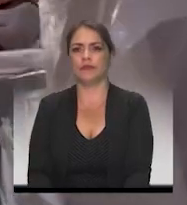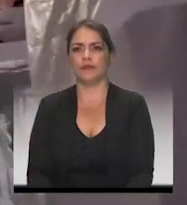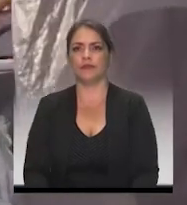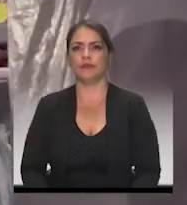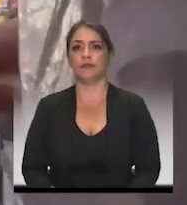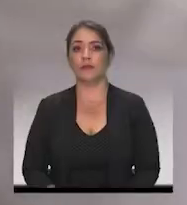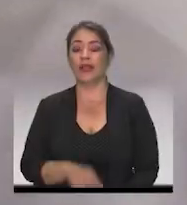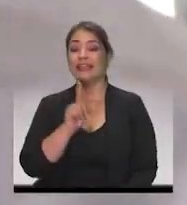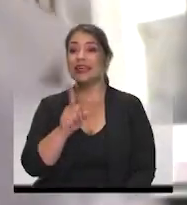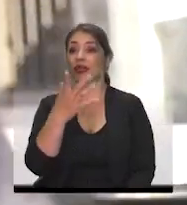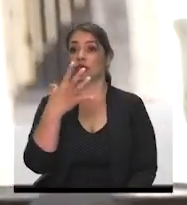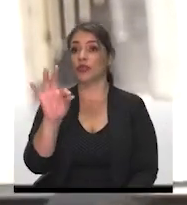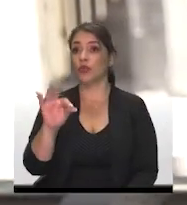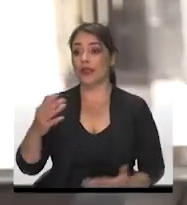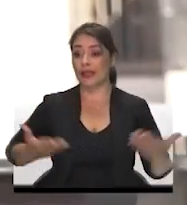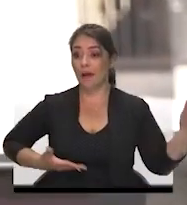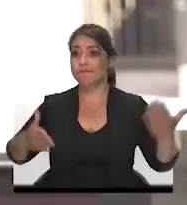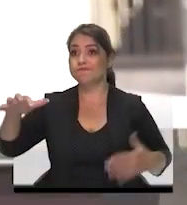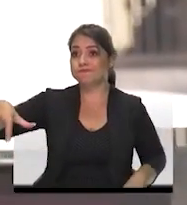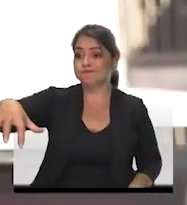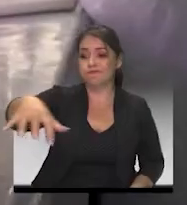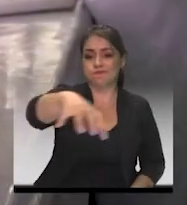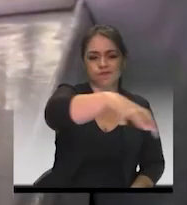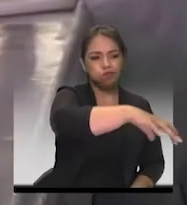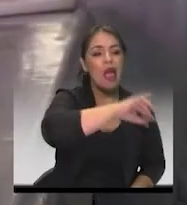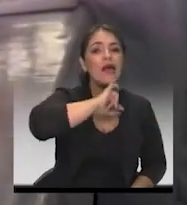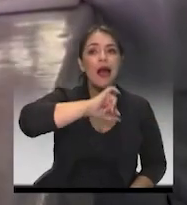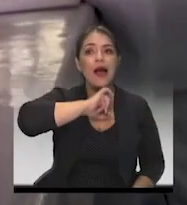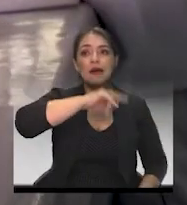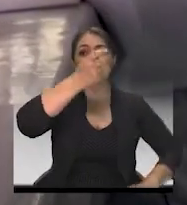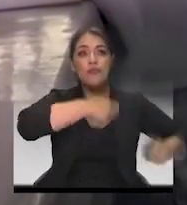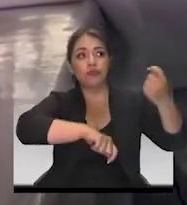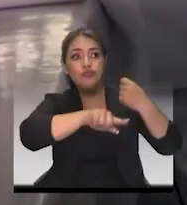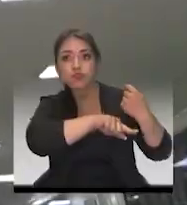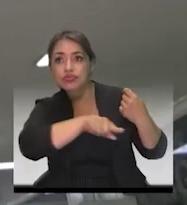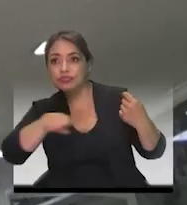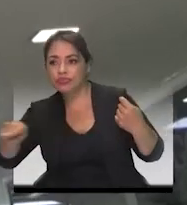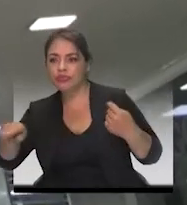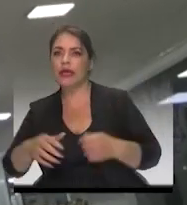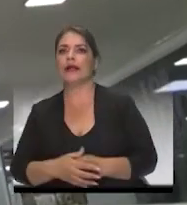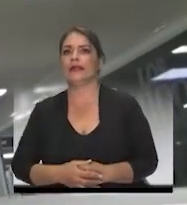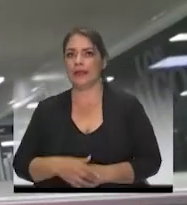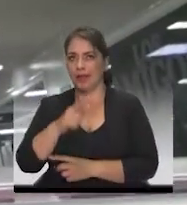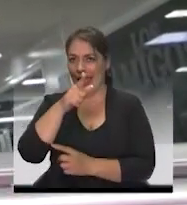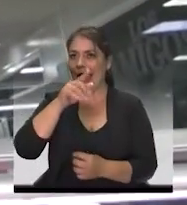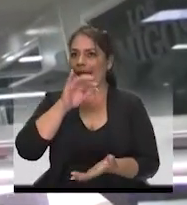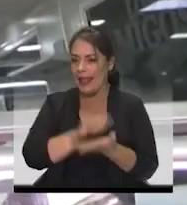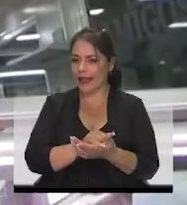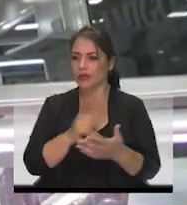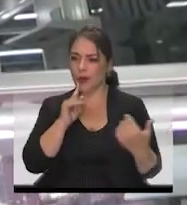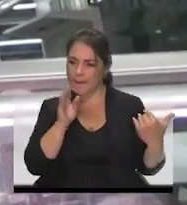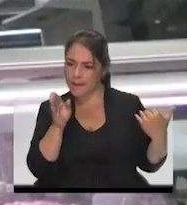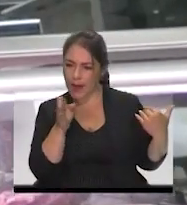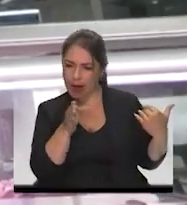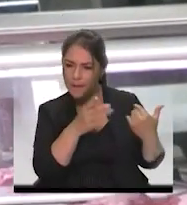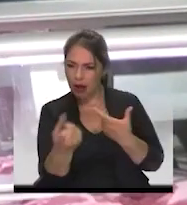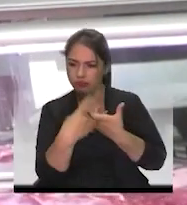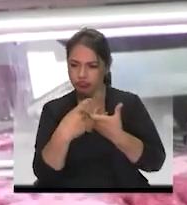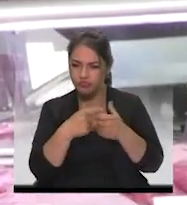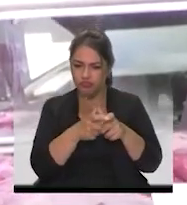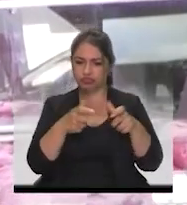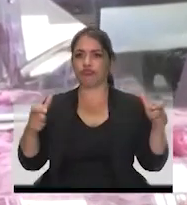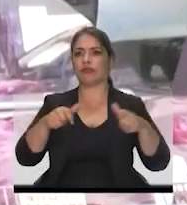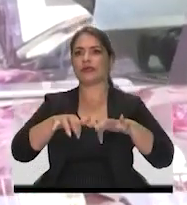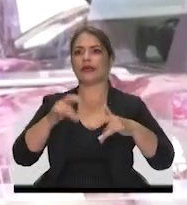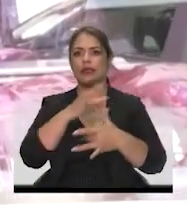Son 150 los establecimientos dedicados al expendio de carne y derivados cárnicos que están inscritos ante la Secretaría